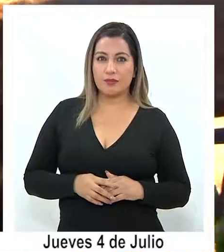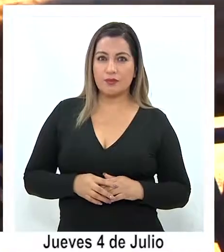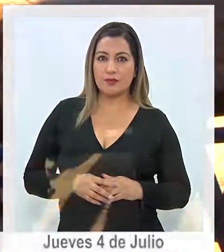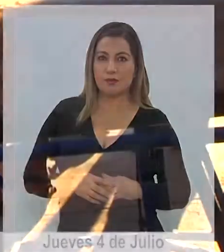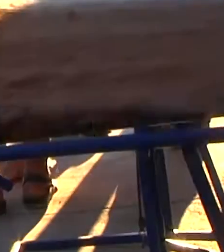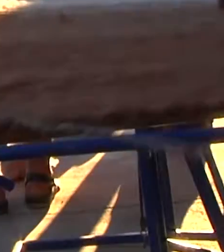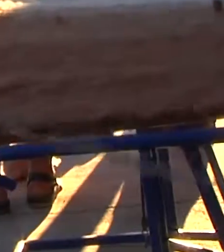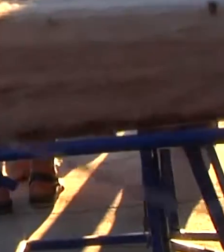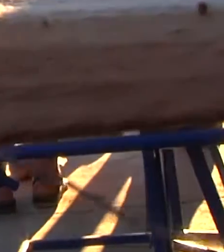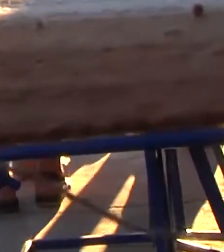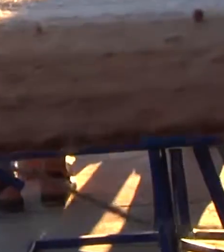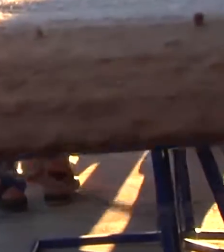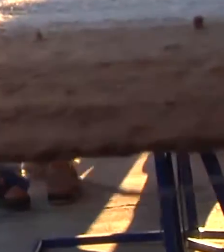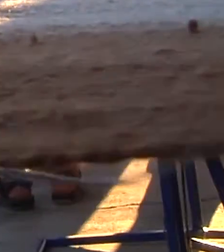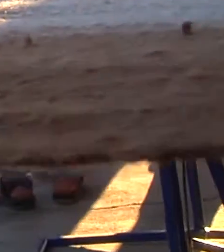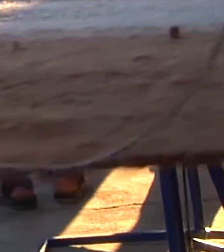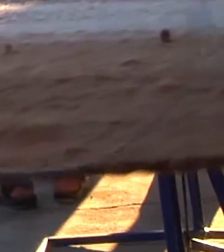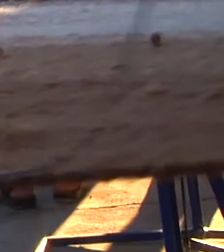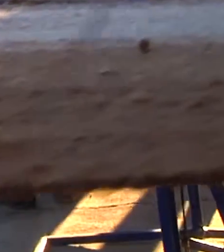¡Gracias!